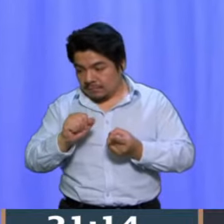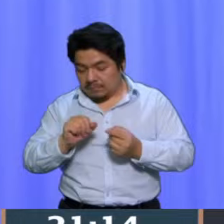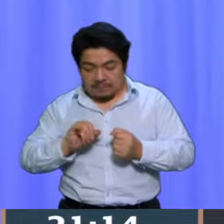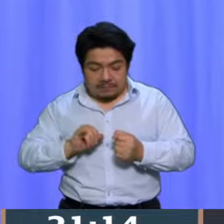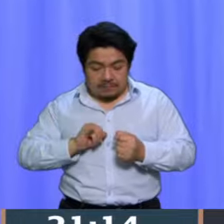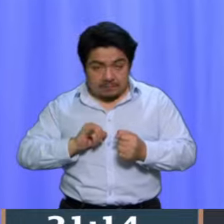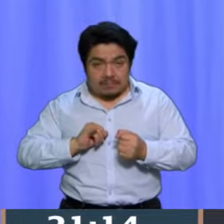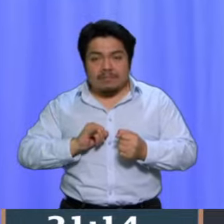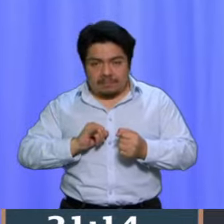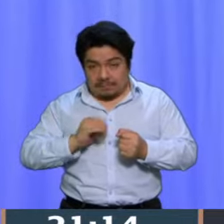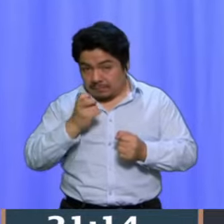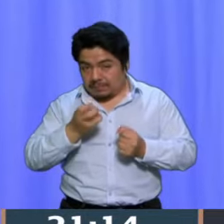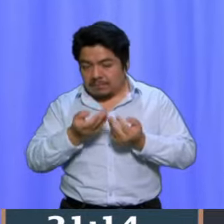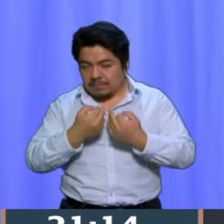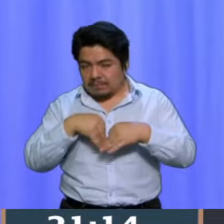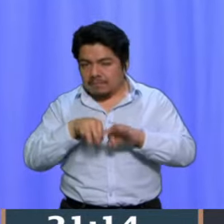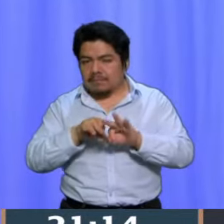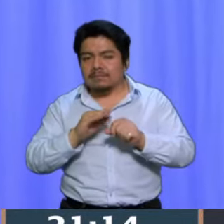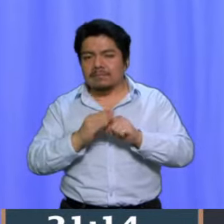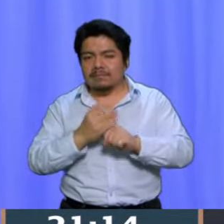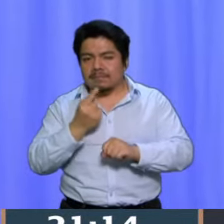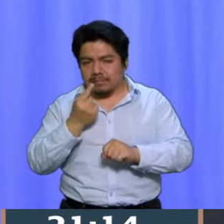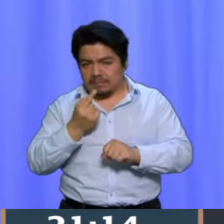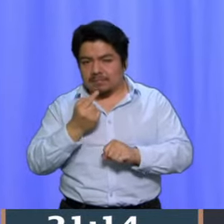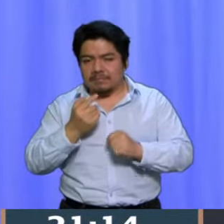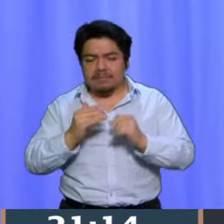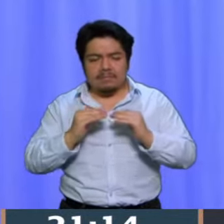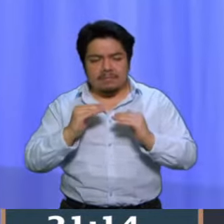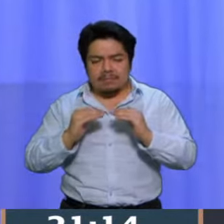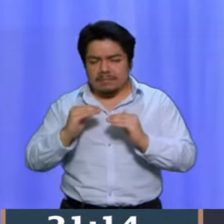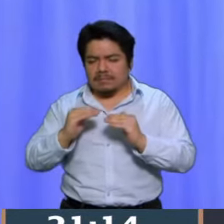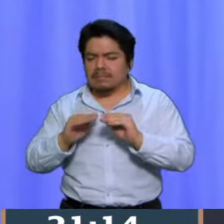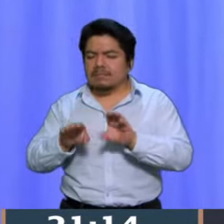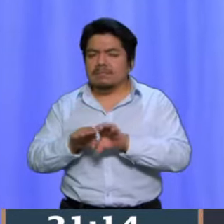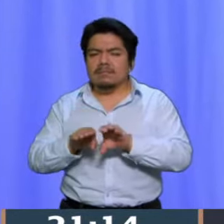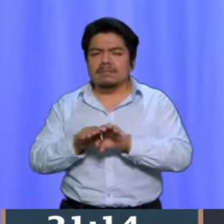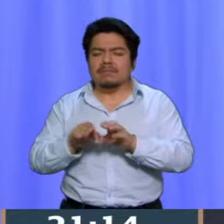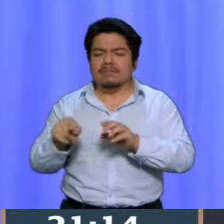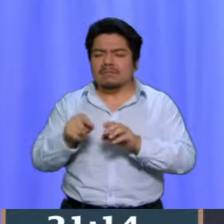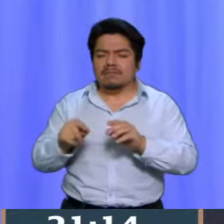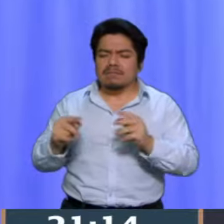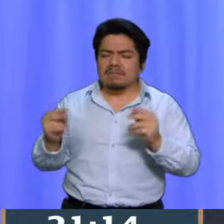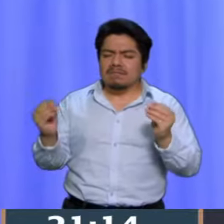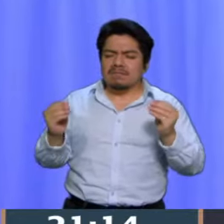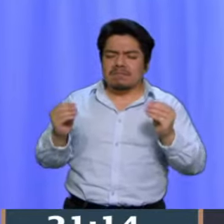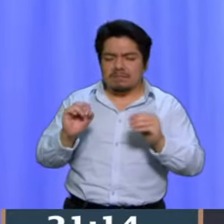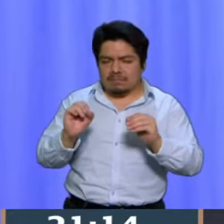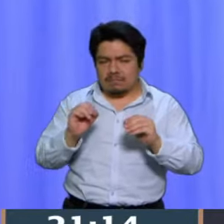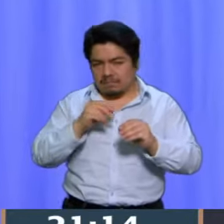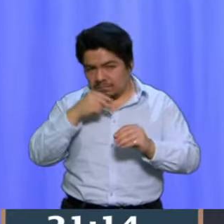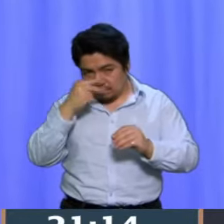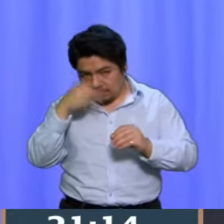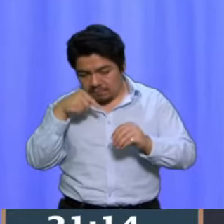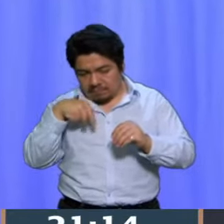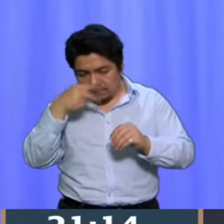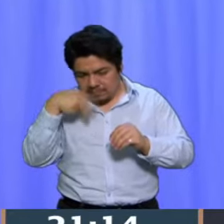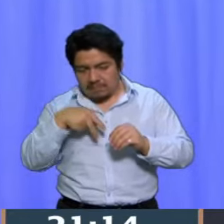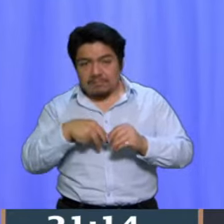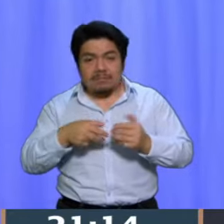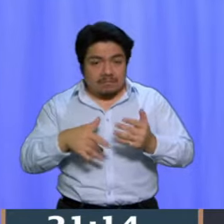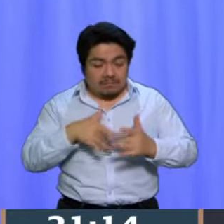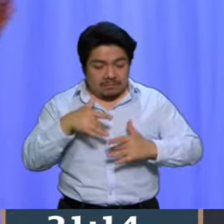es muy importante tenerlo en cuenta porque te da un escenario que va más allá de la coyuntura, te permite ver el país que somos en función